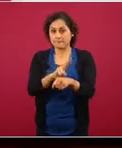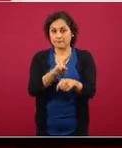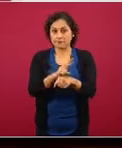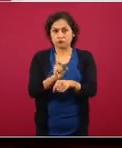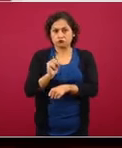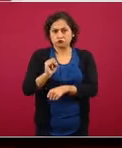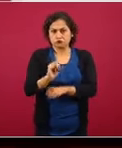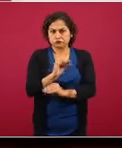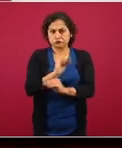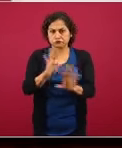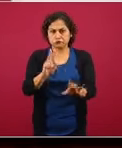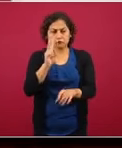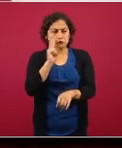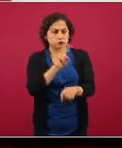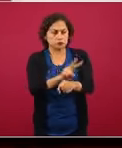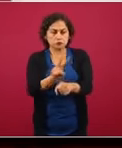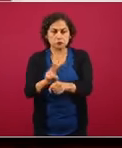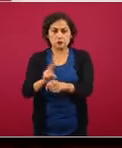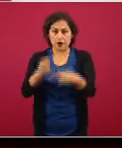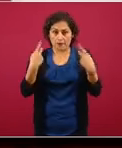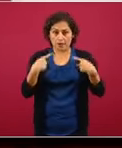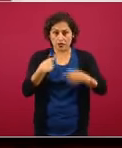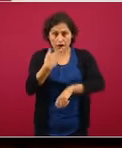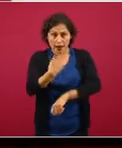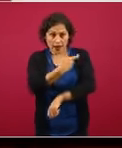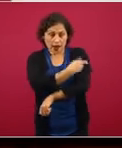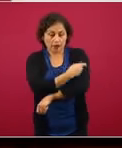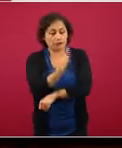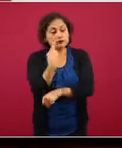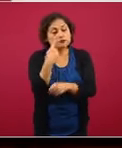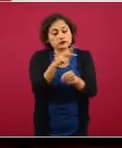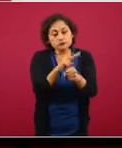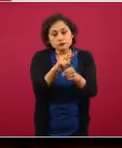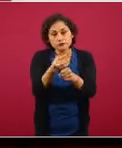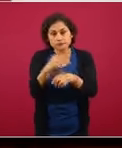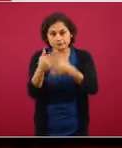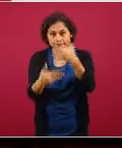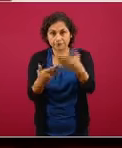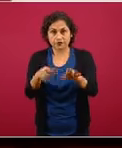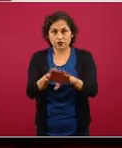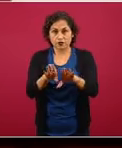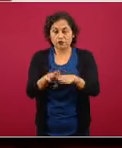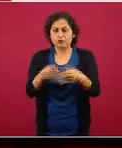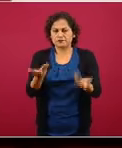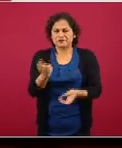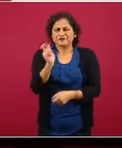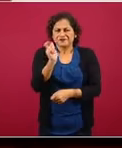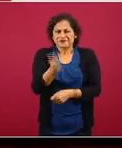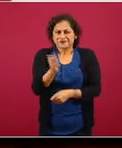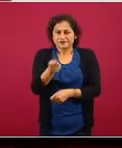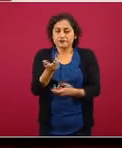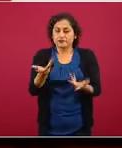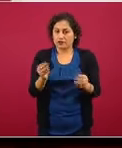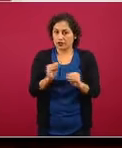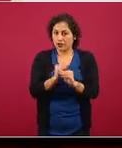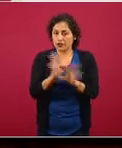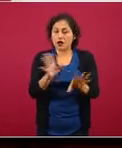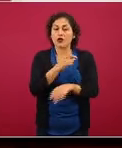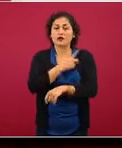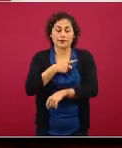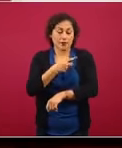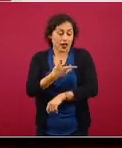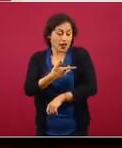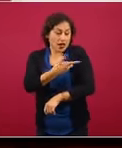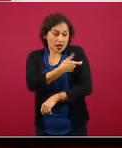dispuestas para cada una de las personas a las que se les vaya a aplicar. ¿Esto qué significa? Que tengamos un seguimiento estrecho de